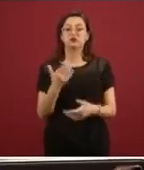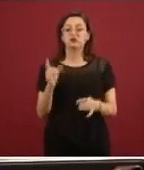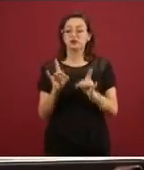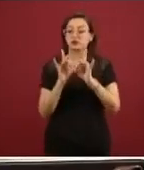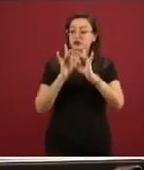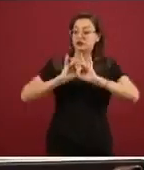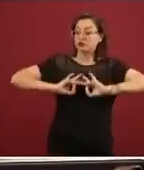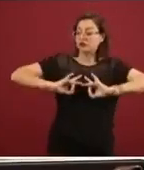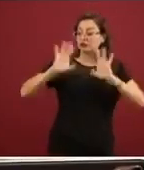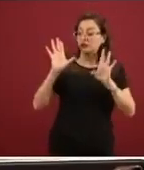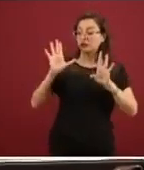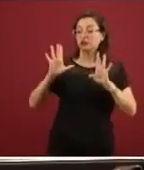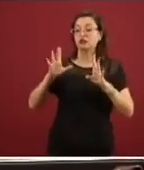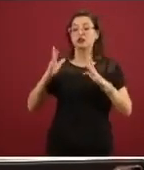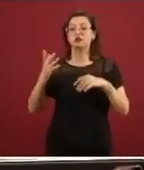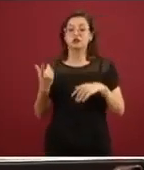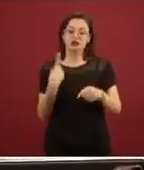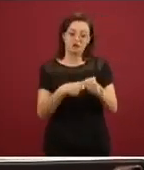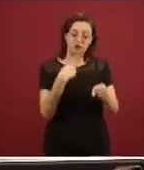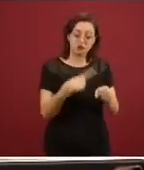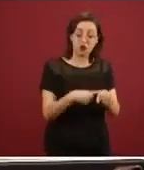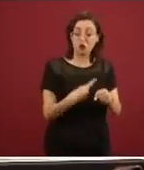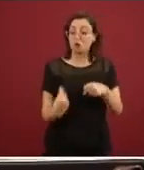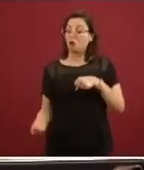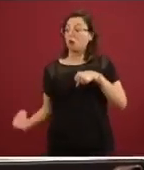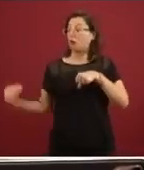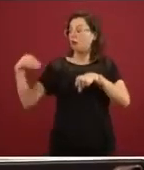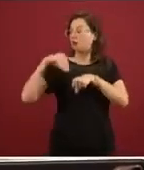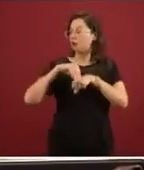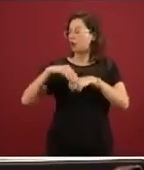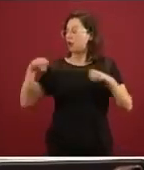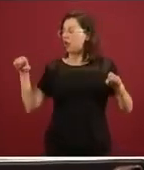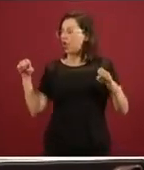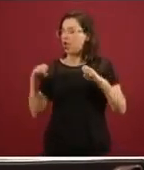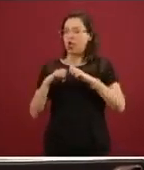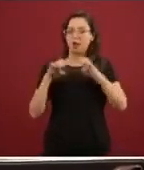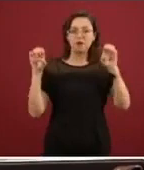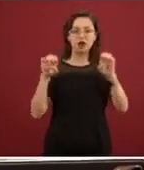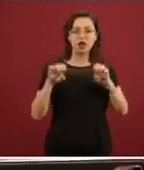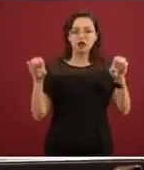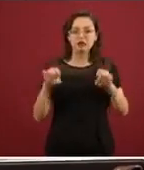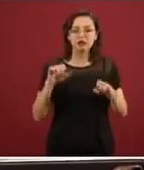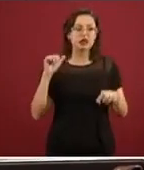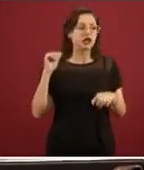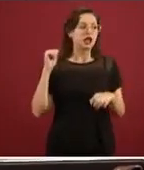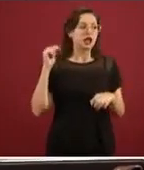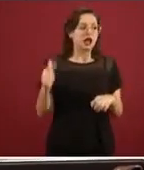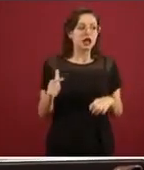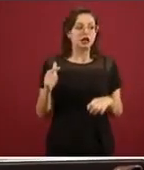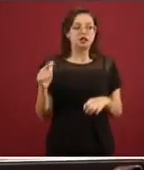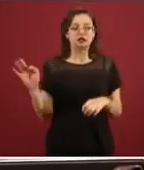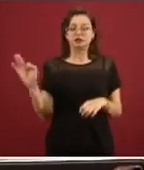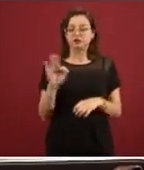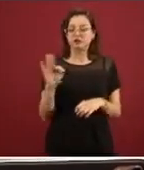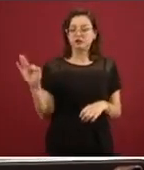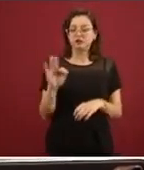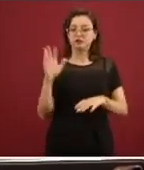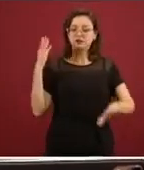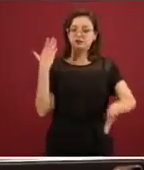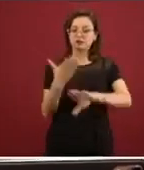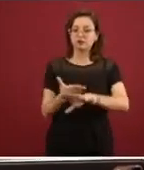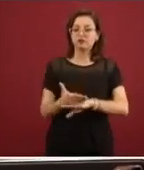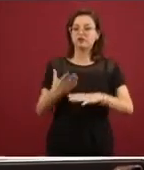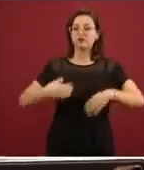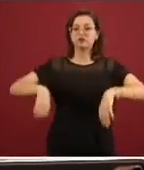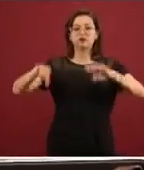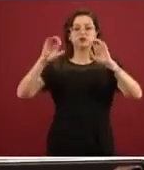un evento adicional a la atención de la salud que pudiera poner en riesgo a las propias instalaciones físicas, al personal de